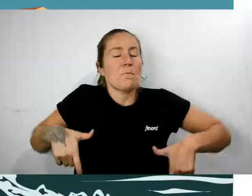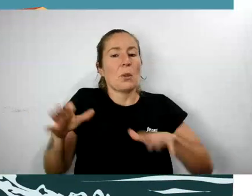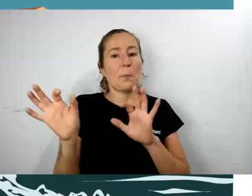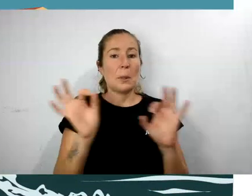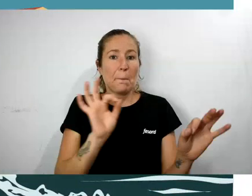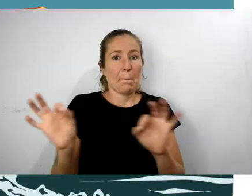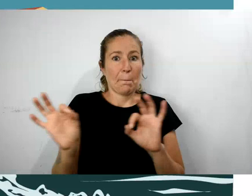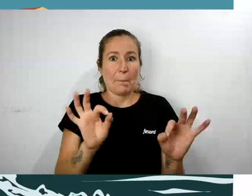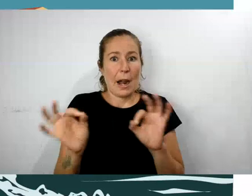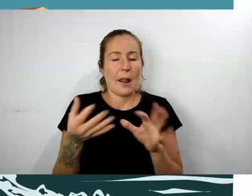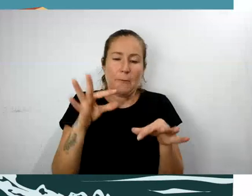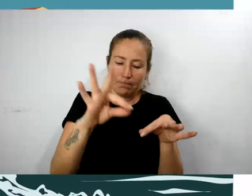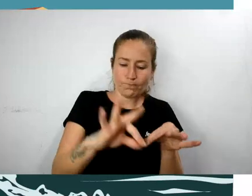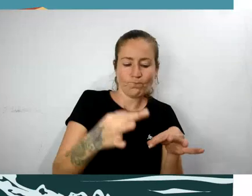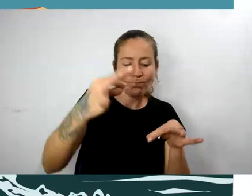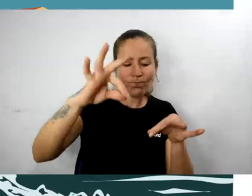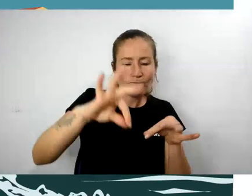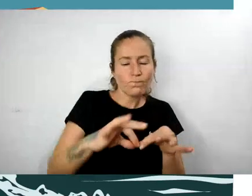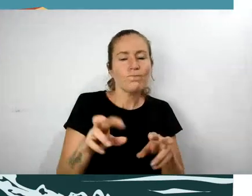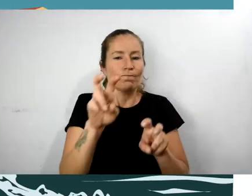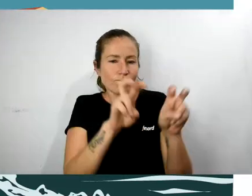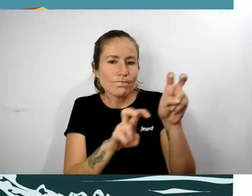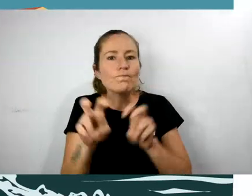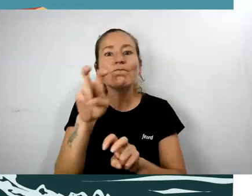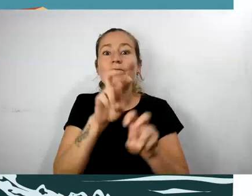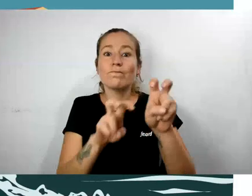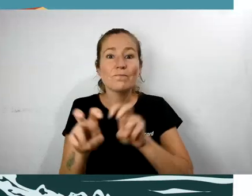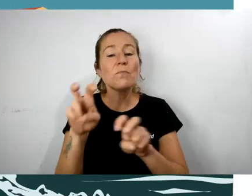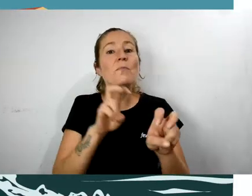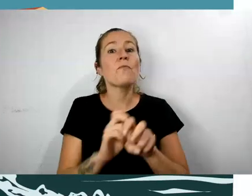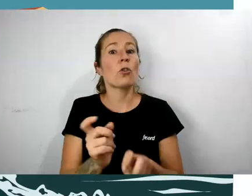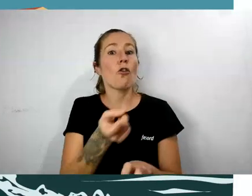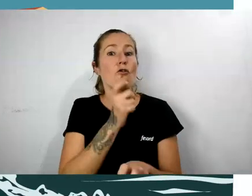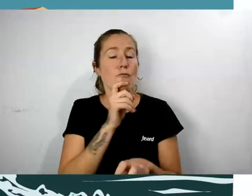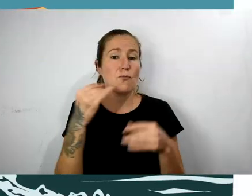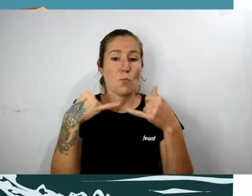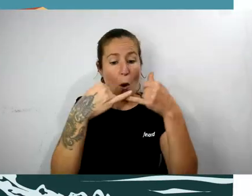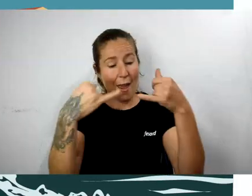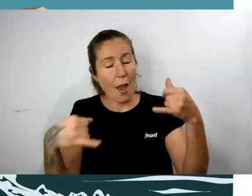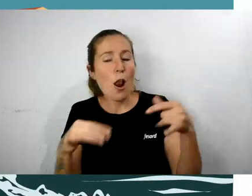cortarlas o juntarlas, a tejer y remendarlas con una navajilla, aguja e hilo.